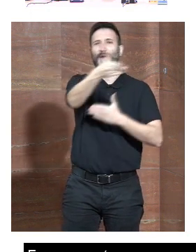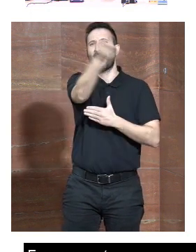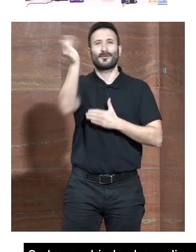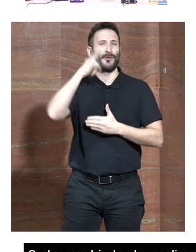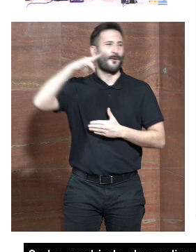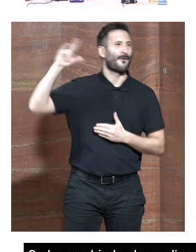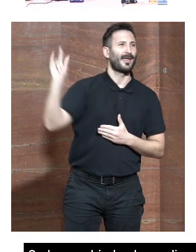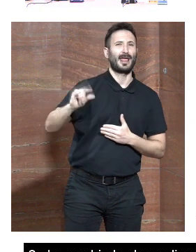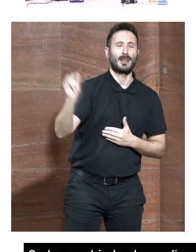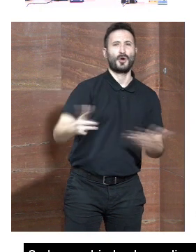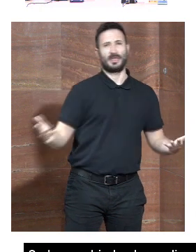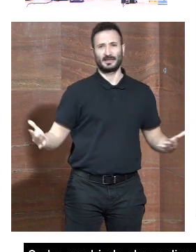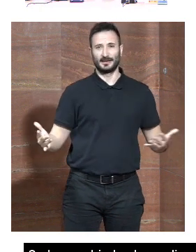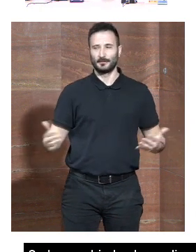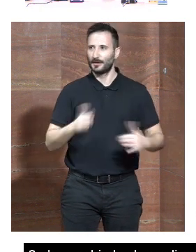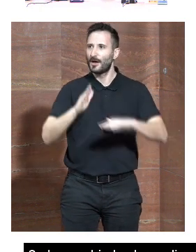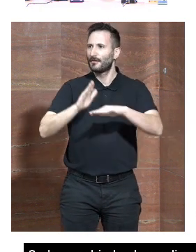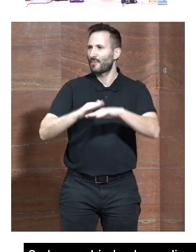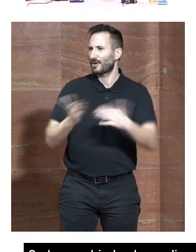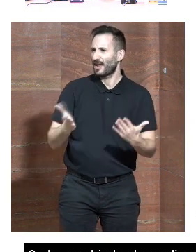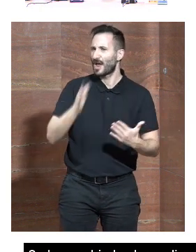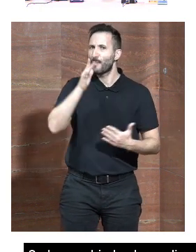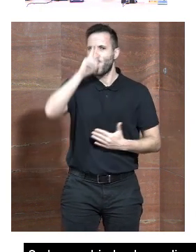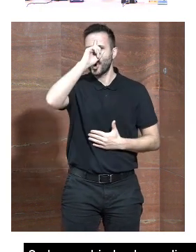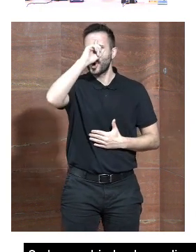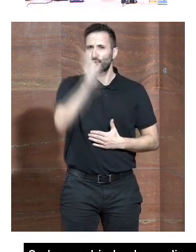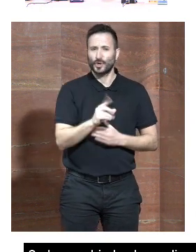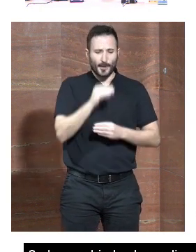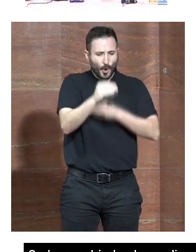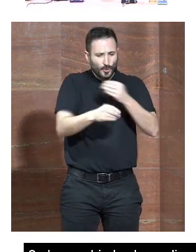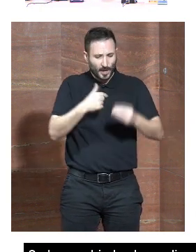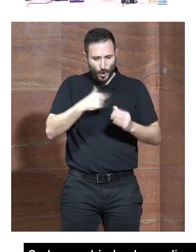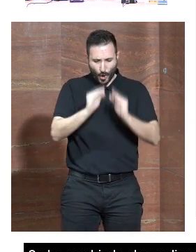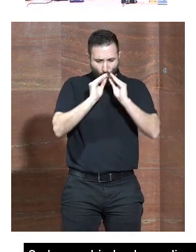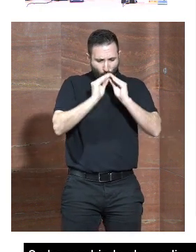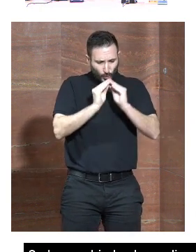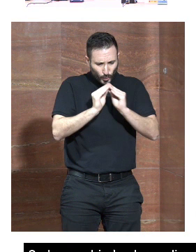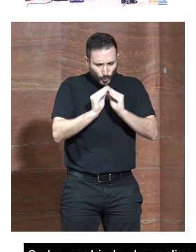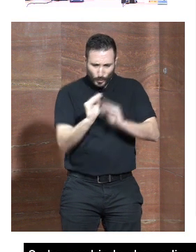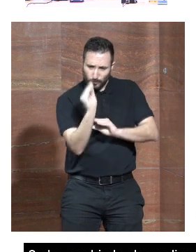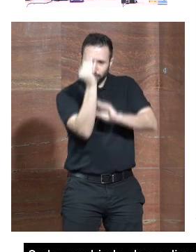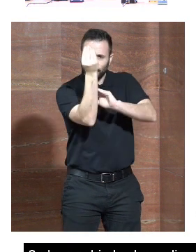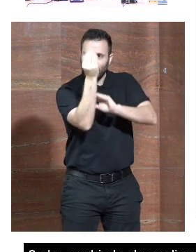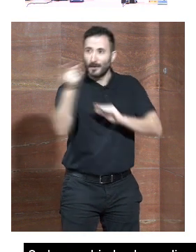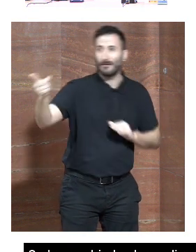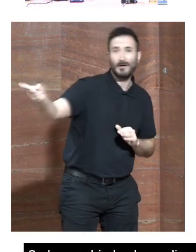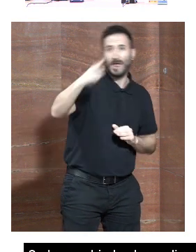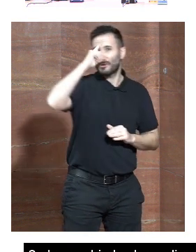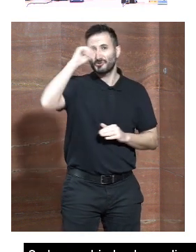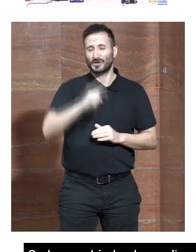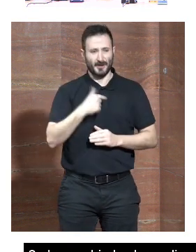gilipollas, con perdón. Pues ¿por qué? Porque no saben utilizar lo que yo estoy desarrollando, con lo fácil que